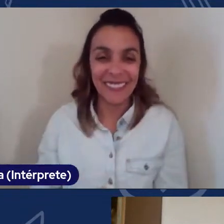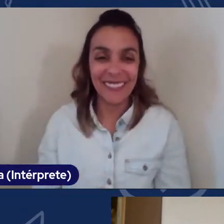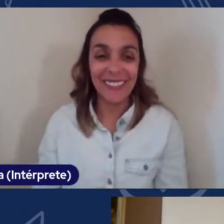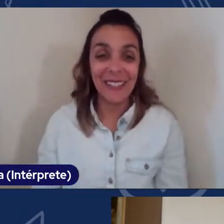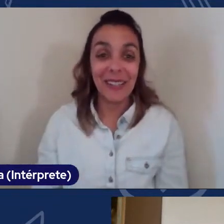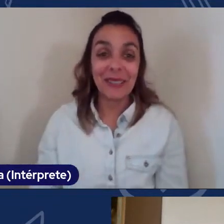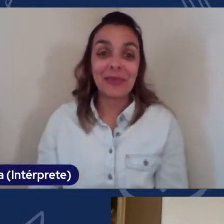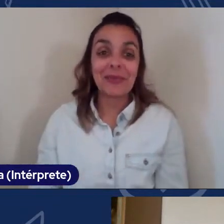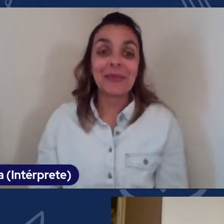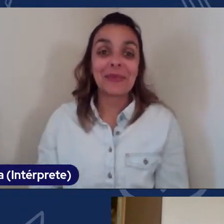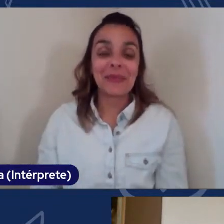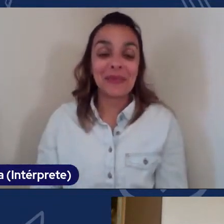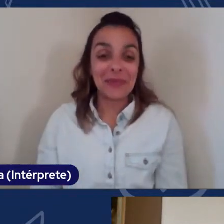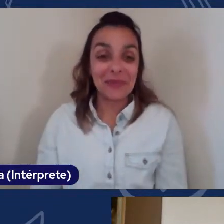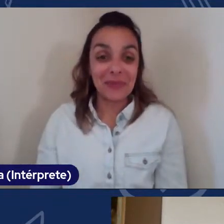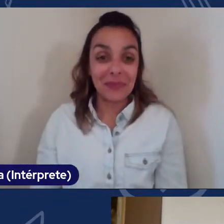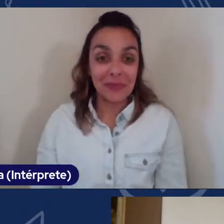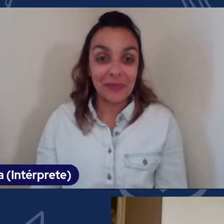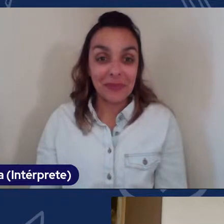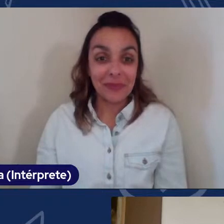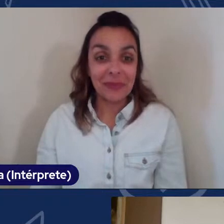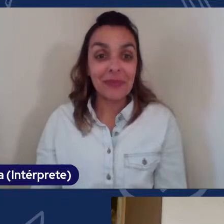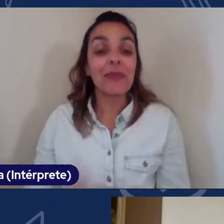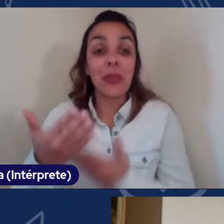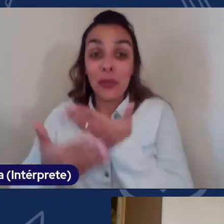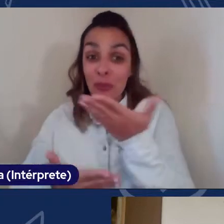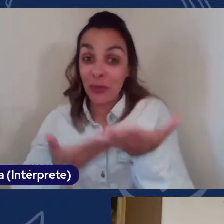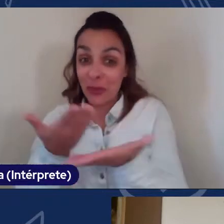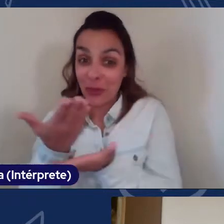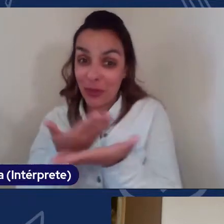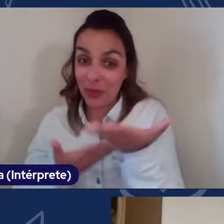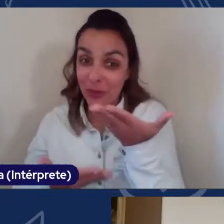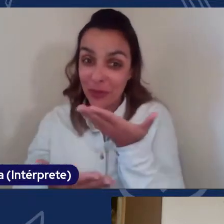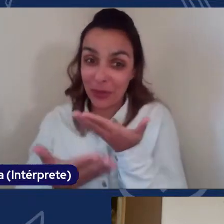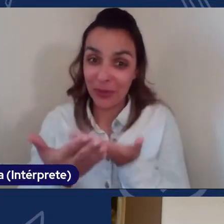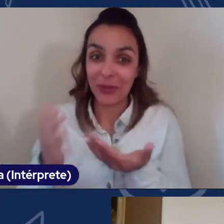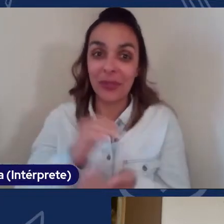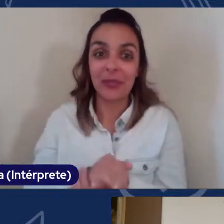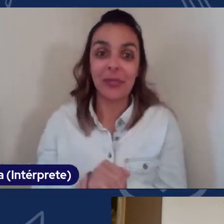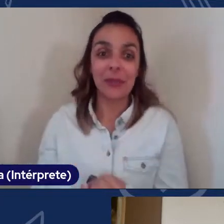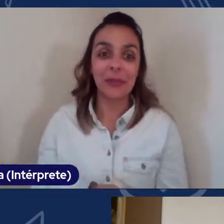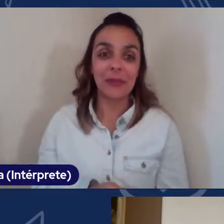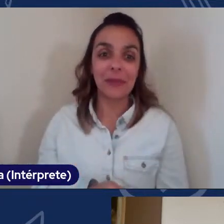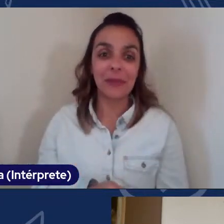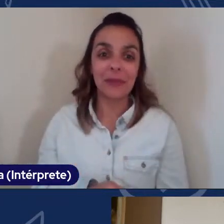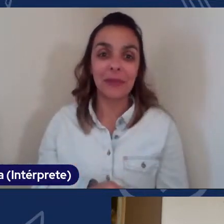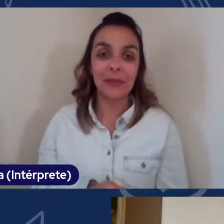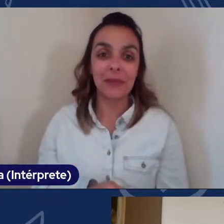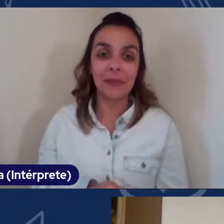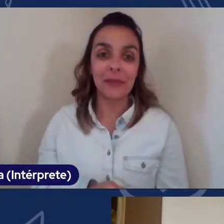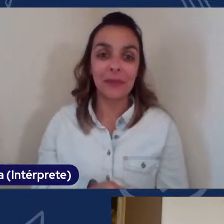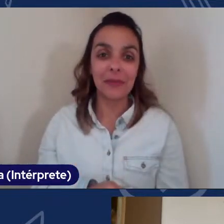voy a empezar. Voy a compartir la pantalla.